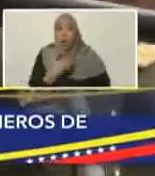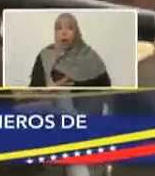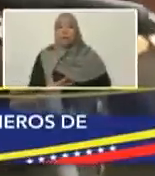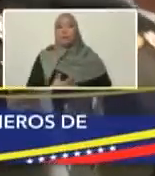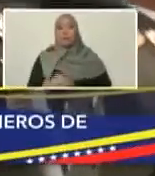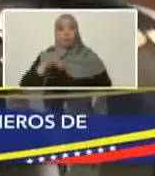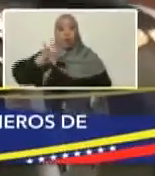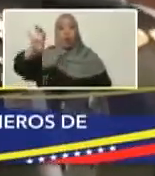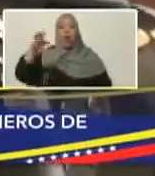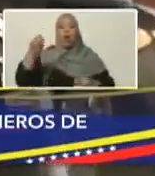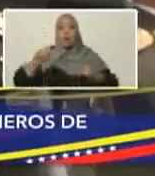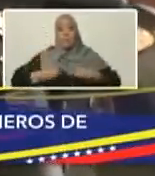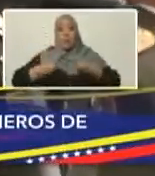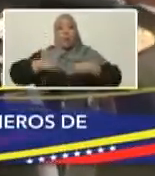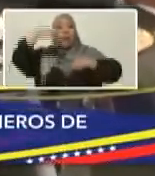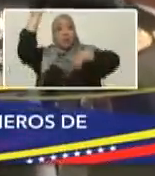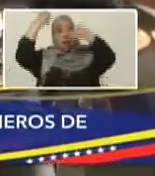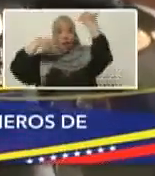¡Chávez vive!